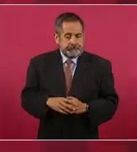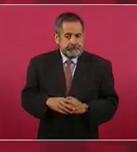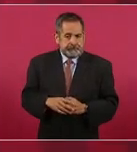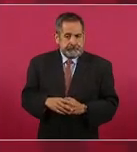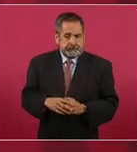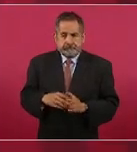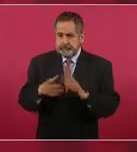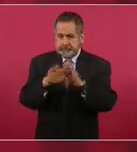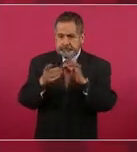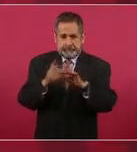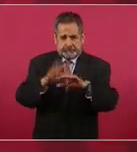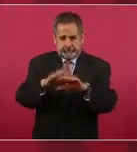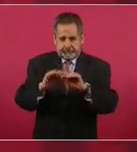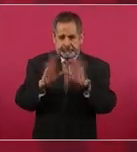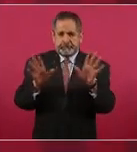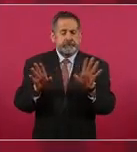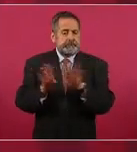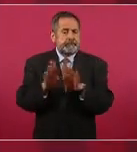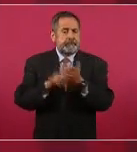aclara